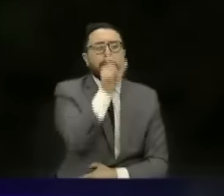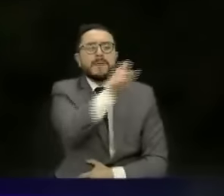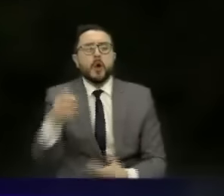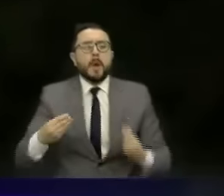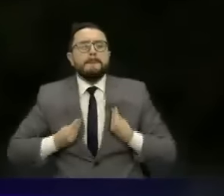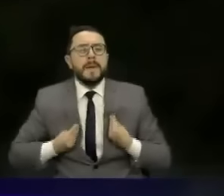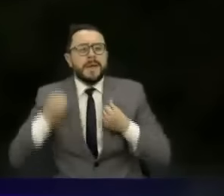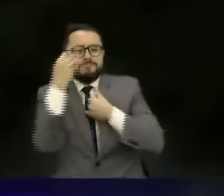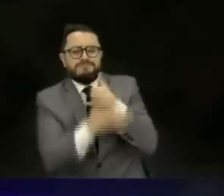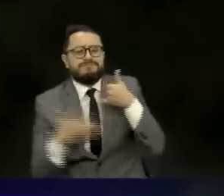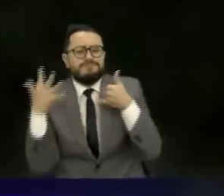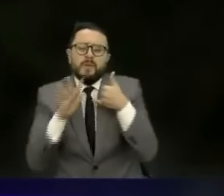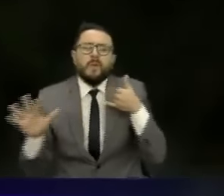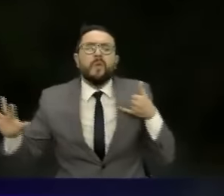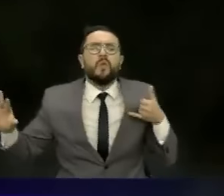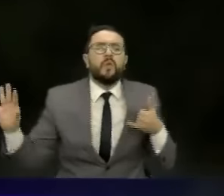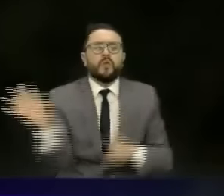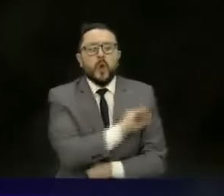territorio, todos,